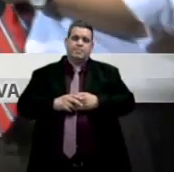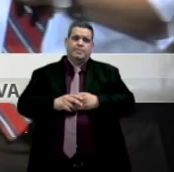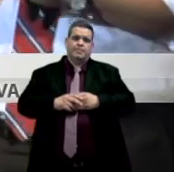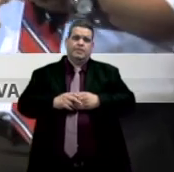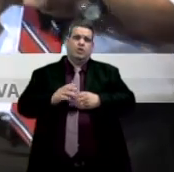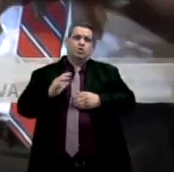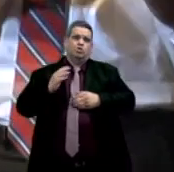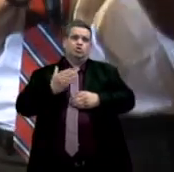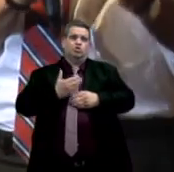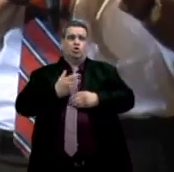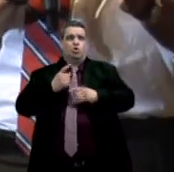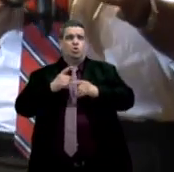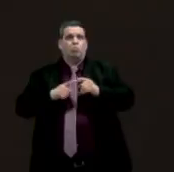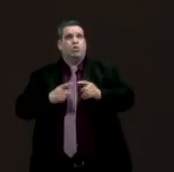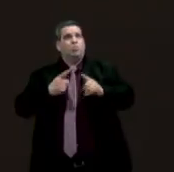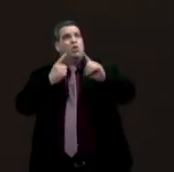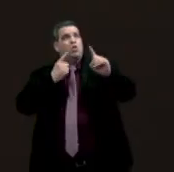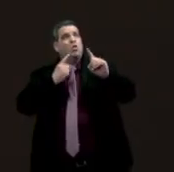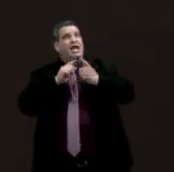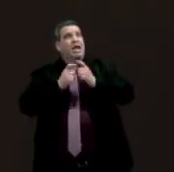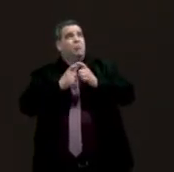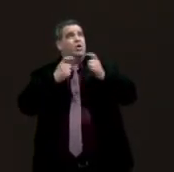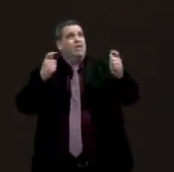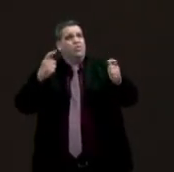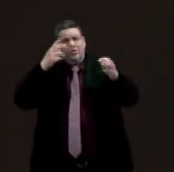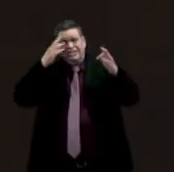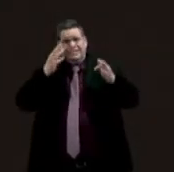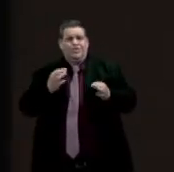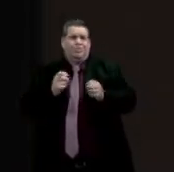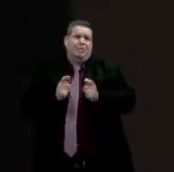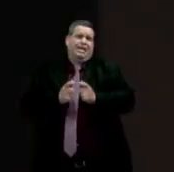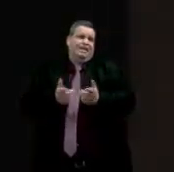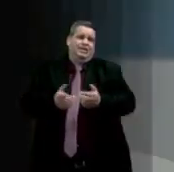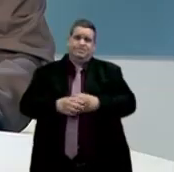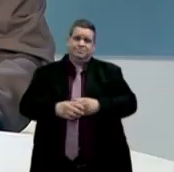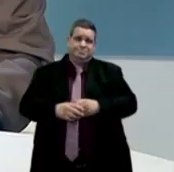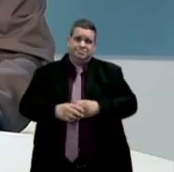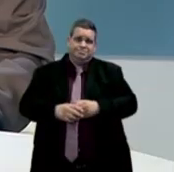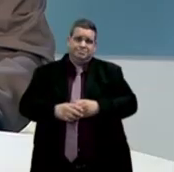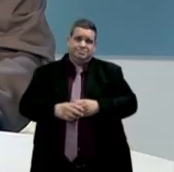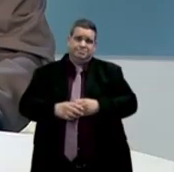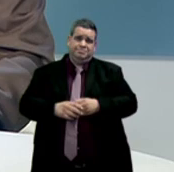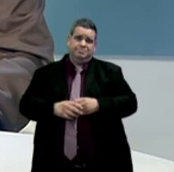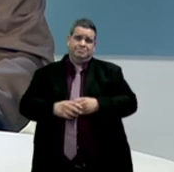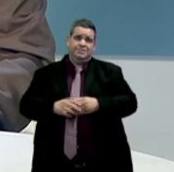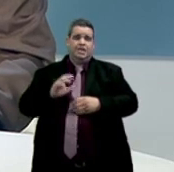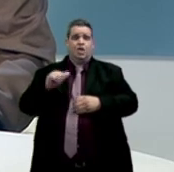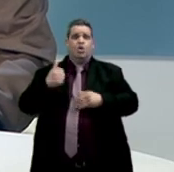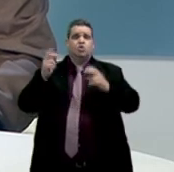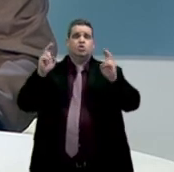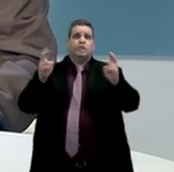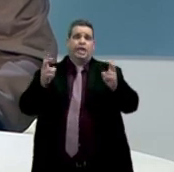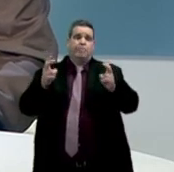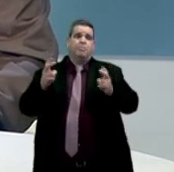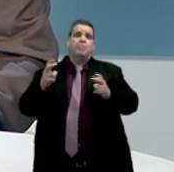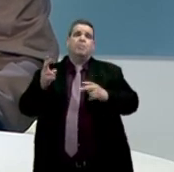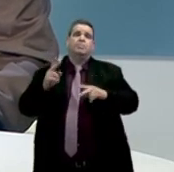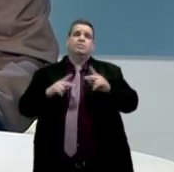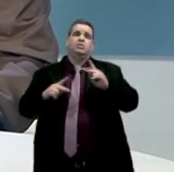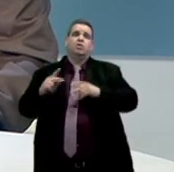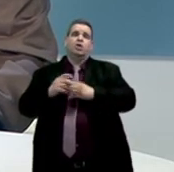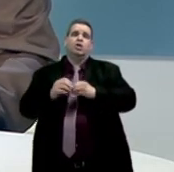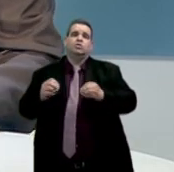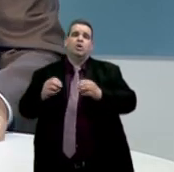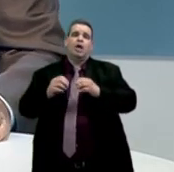No podemos aspirar a cambio dramático con decisiones que no son dramáticas. Pasando a otros temas, miembros de la